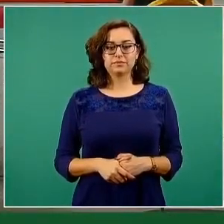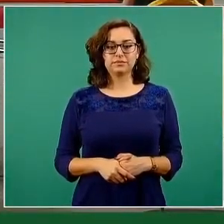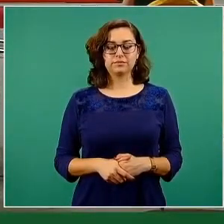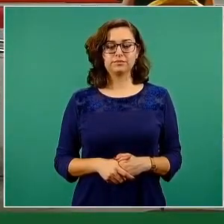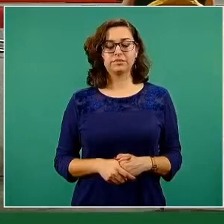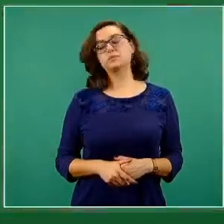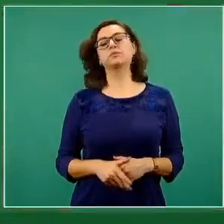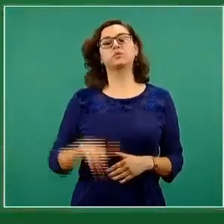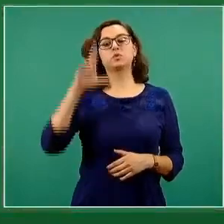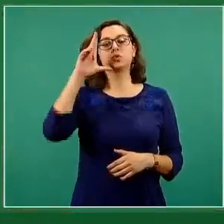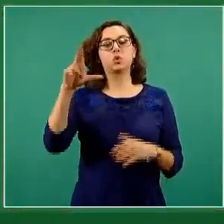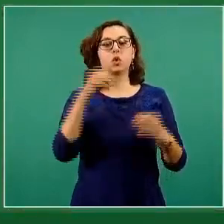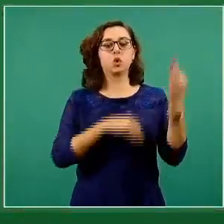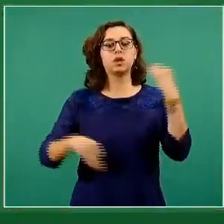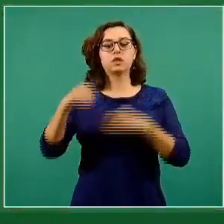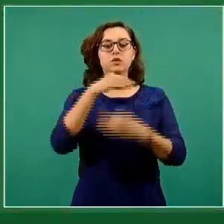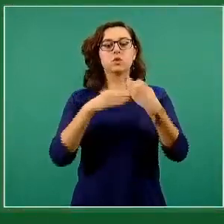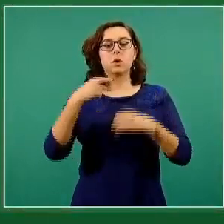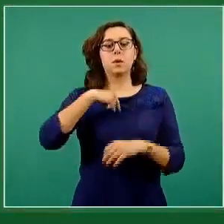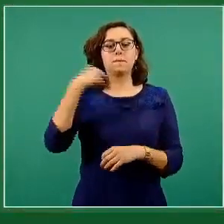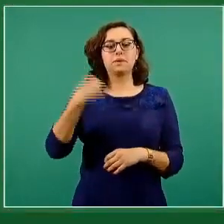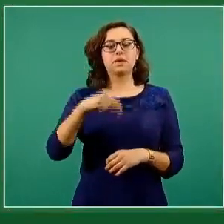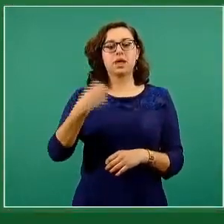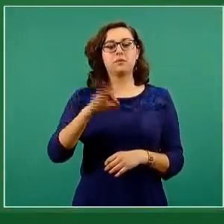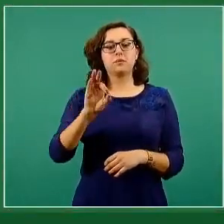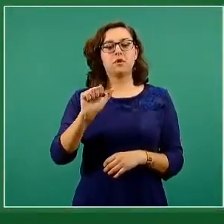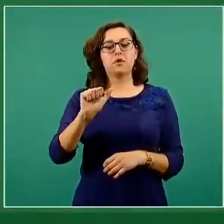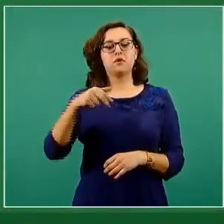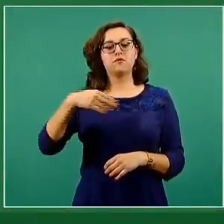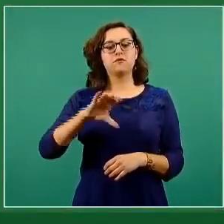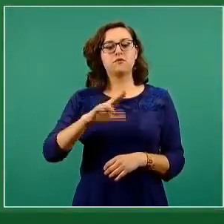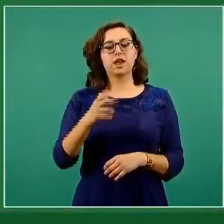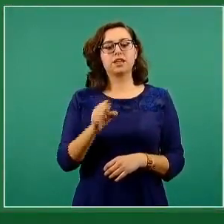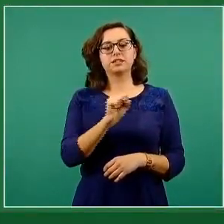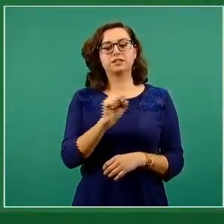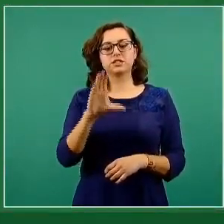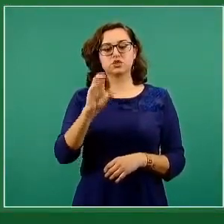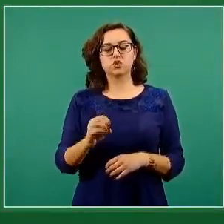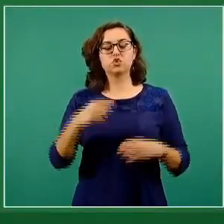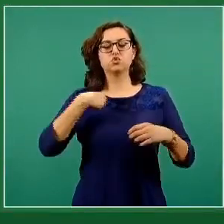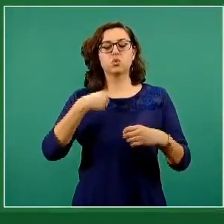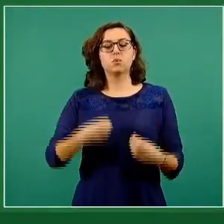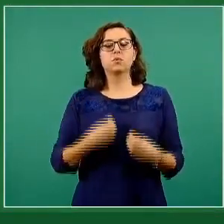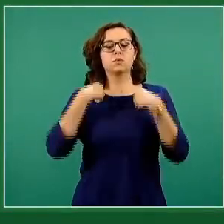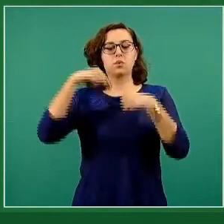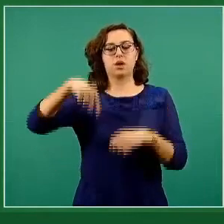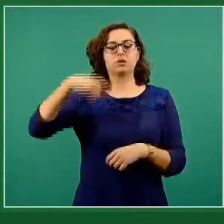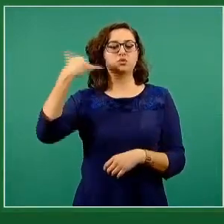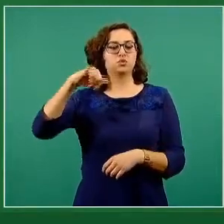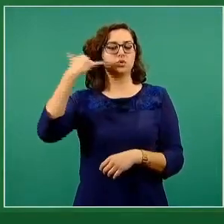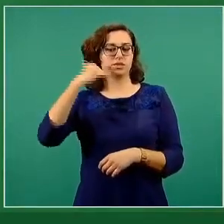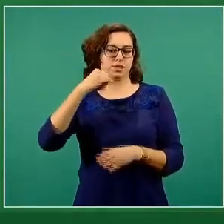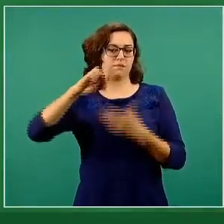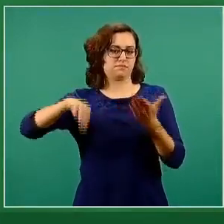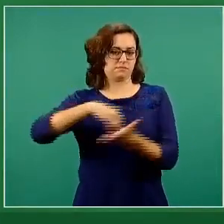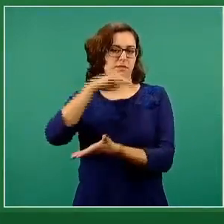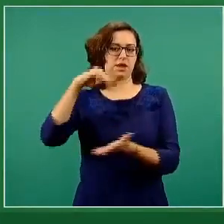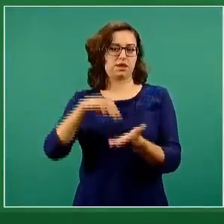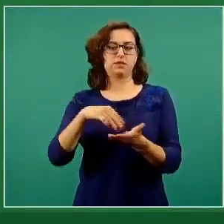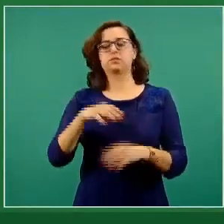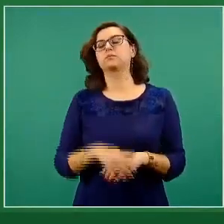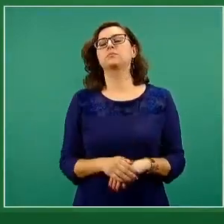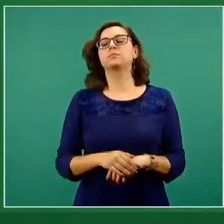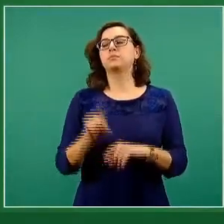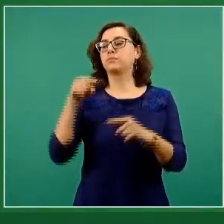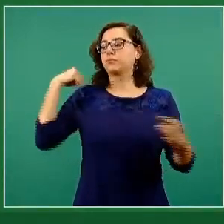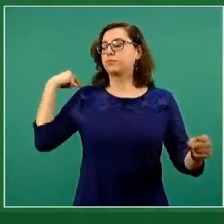Hola a todos, mi nombre es Francesco, vivo en Mérida, Yucatán, y tengo la siguiente pregunta. Durante más de 20